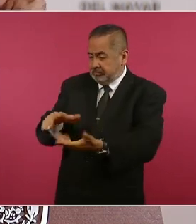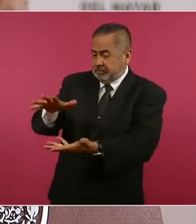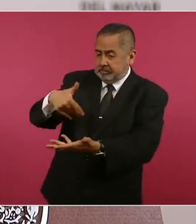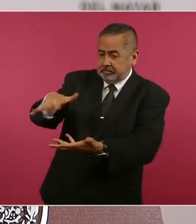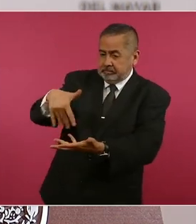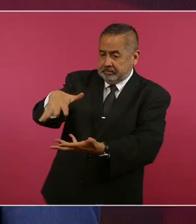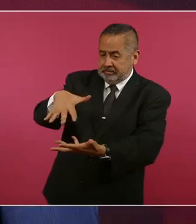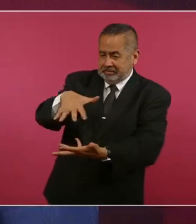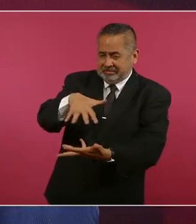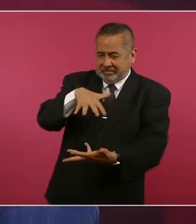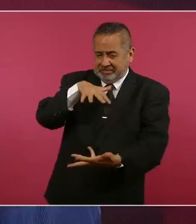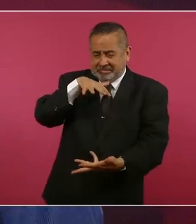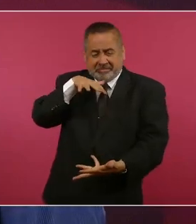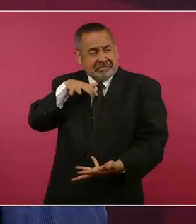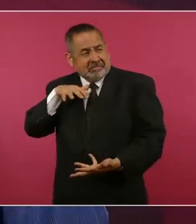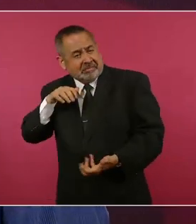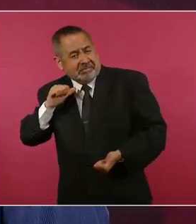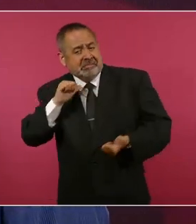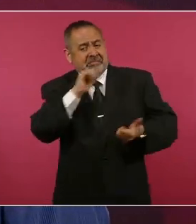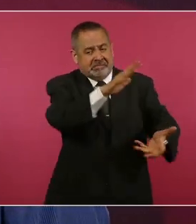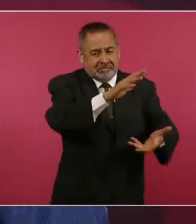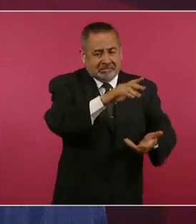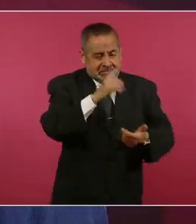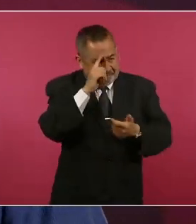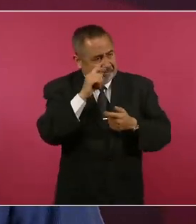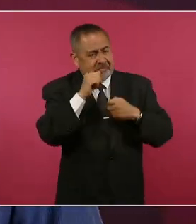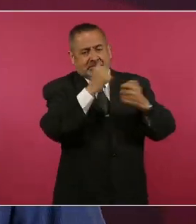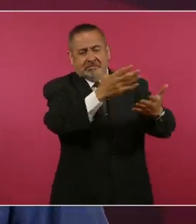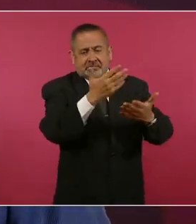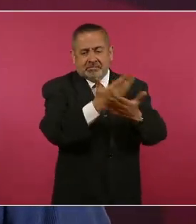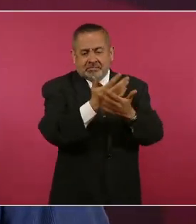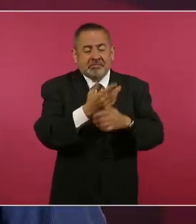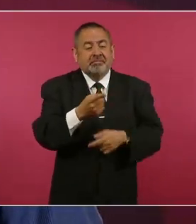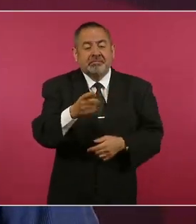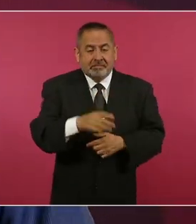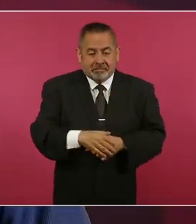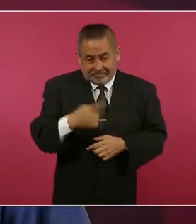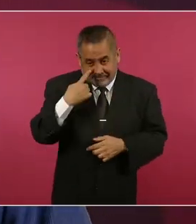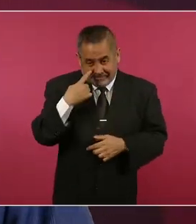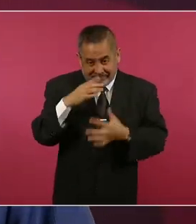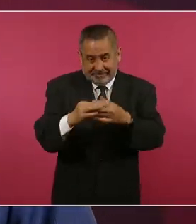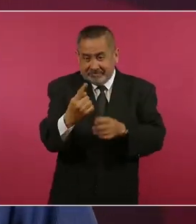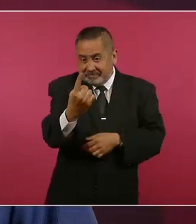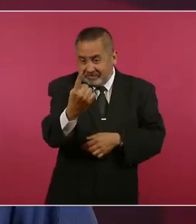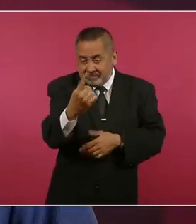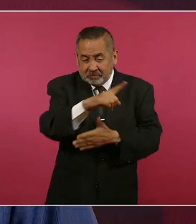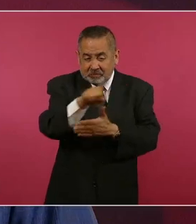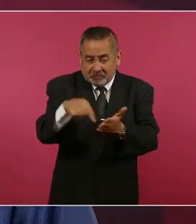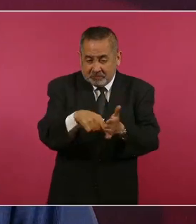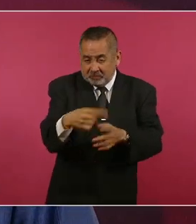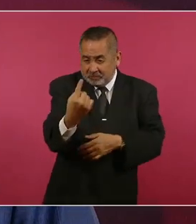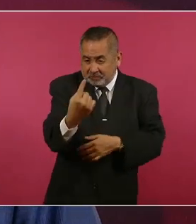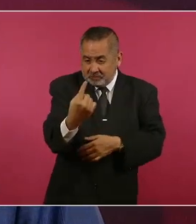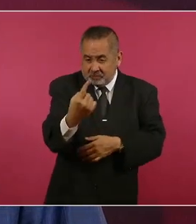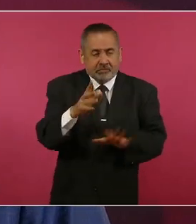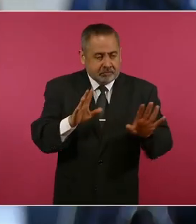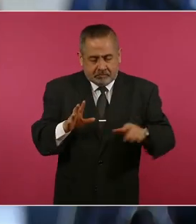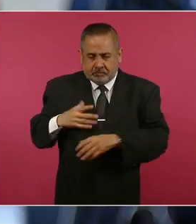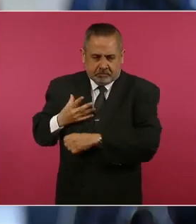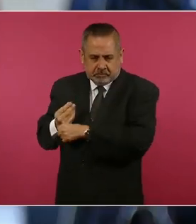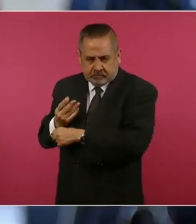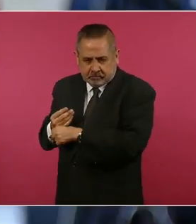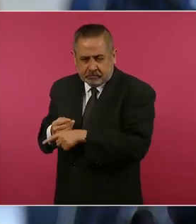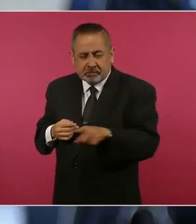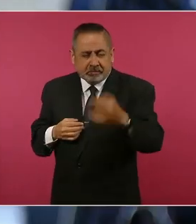Imagínate esos cenotes, estamos hablando de un solo sitio que estamos remediando,